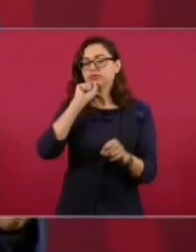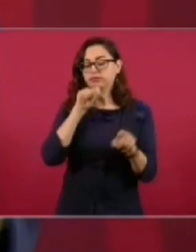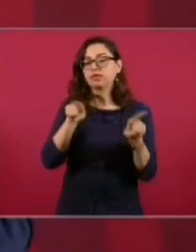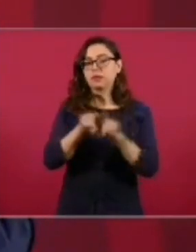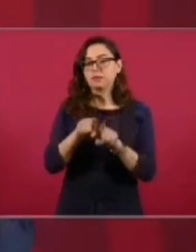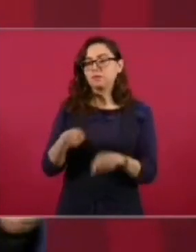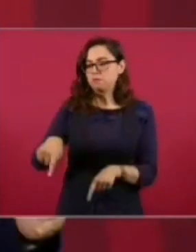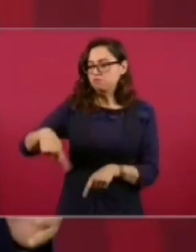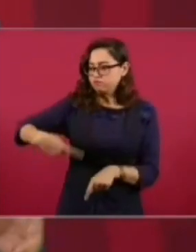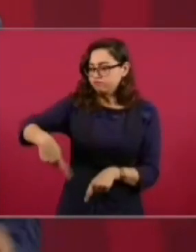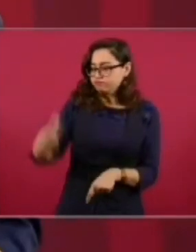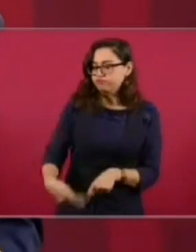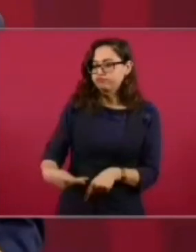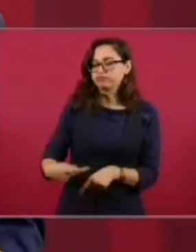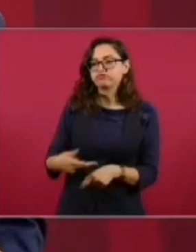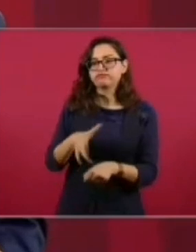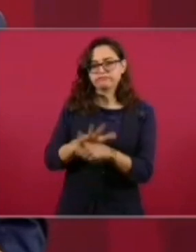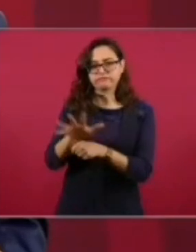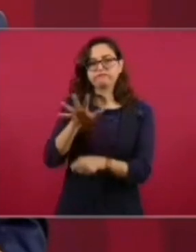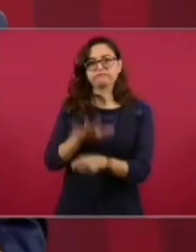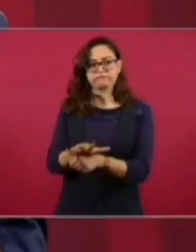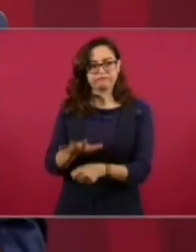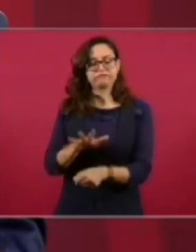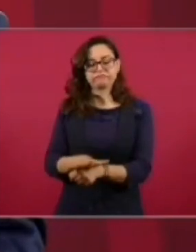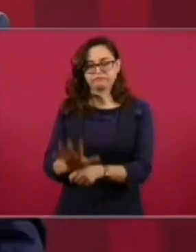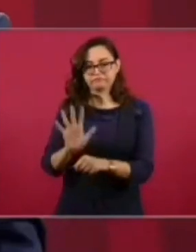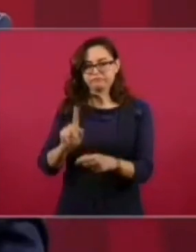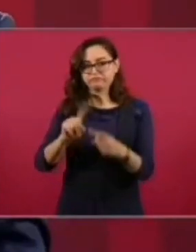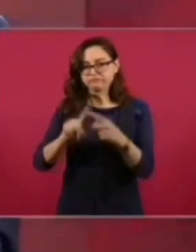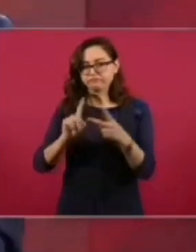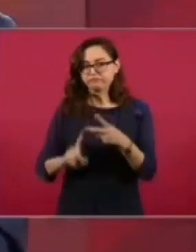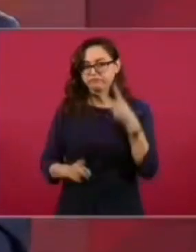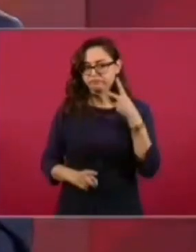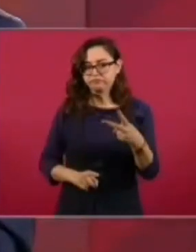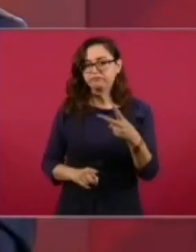importante, son alimentos básicos.